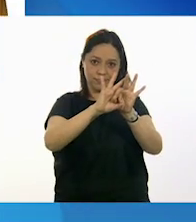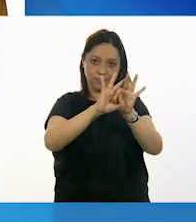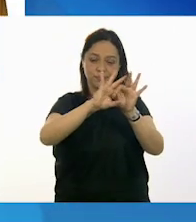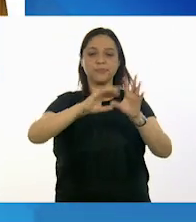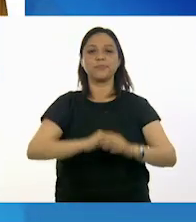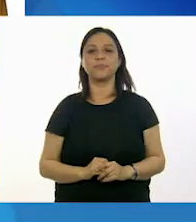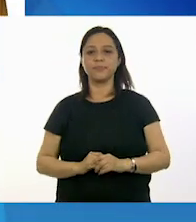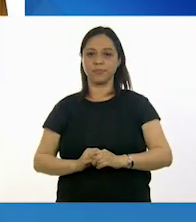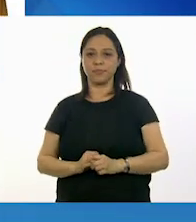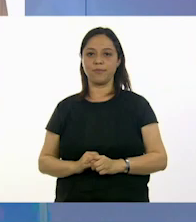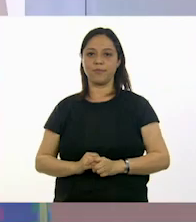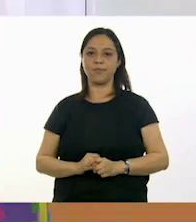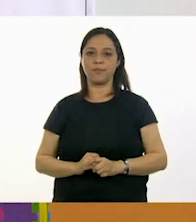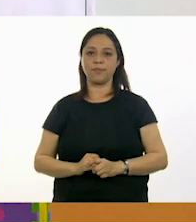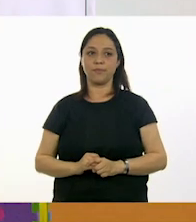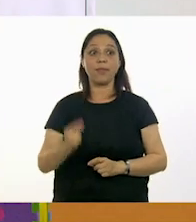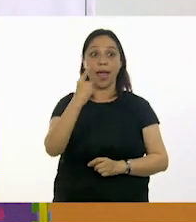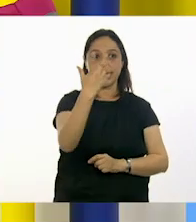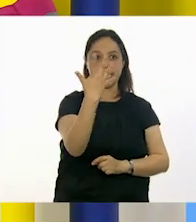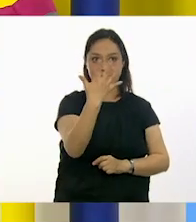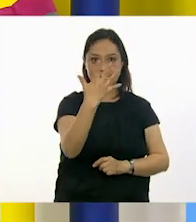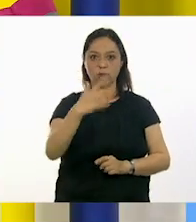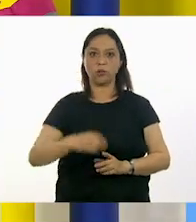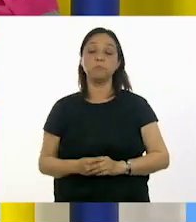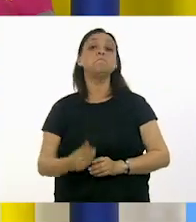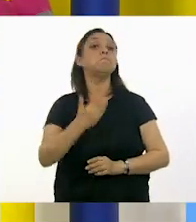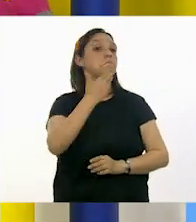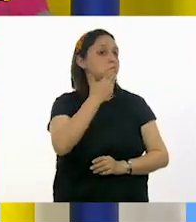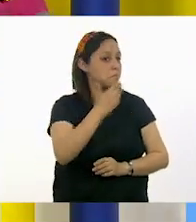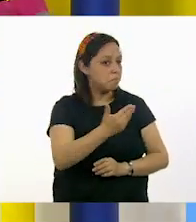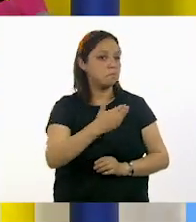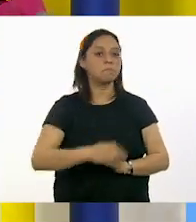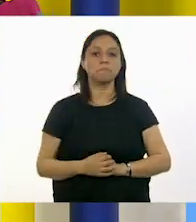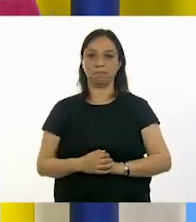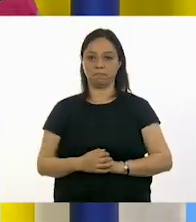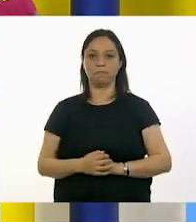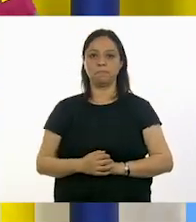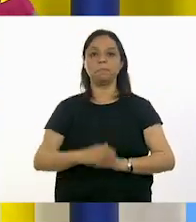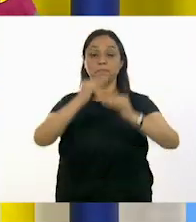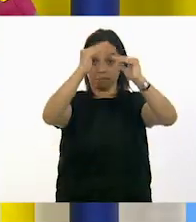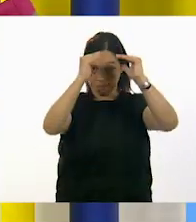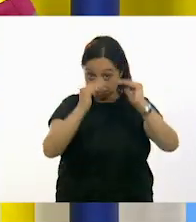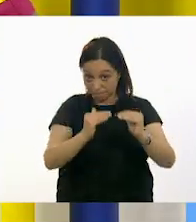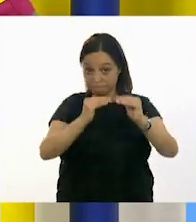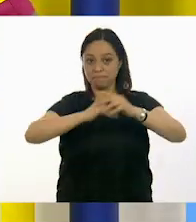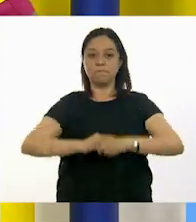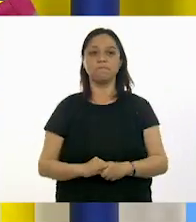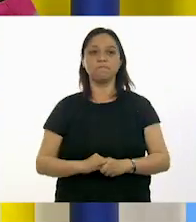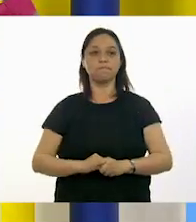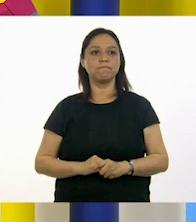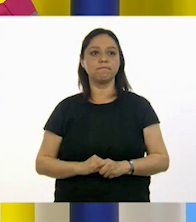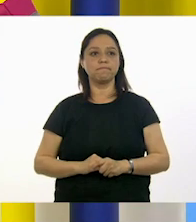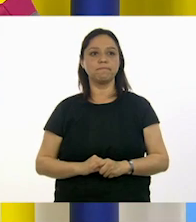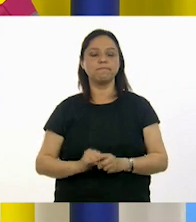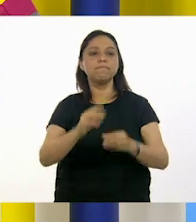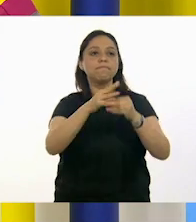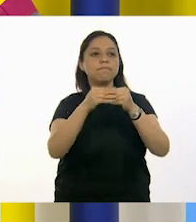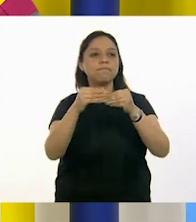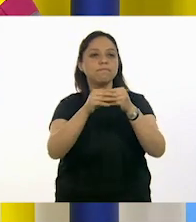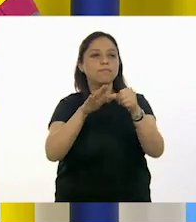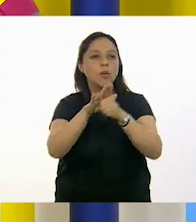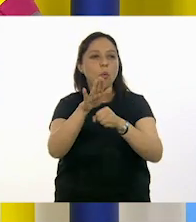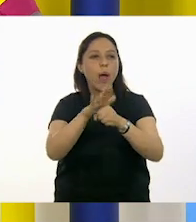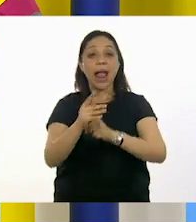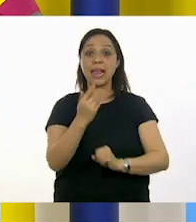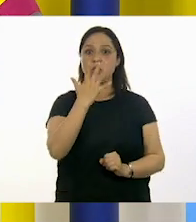Número 5. Muy, muy bien. Vamos con el siguiente. Y mi siguiente fruto es el